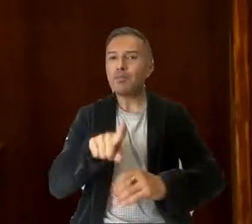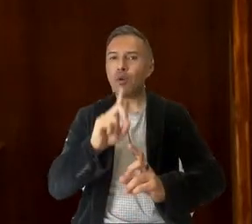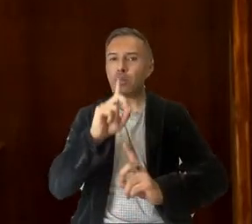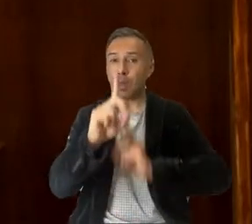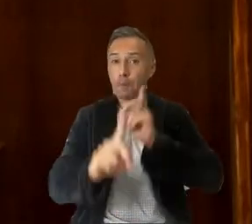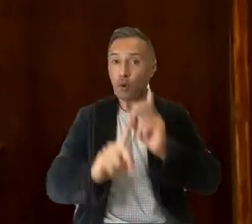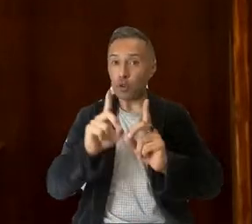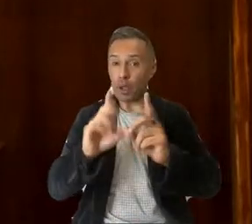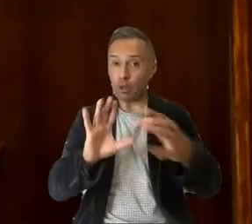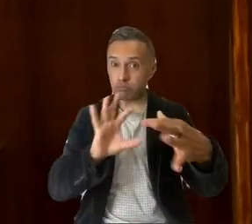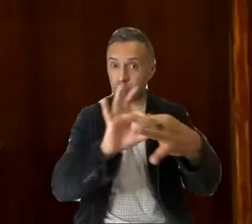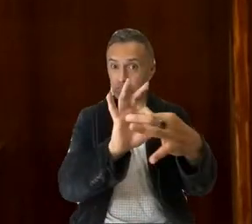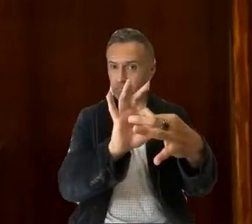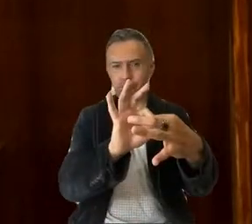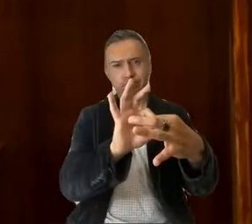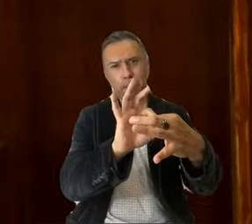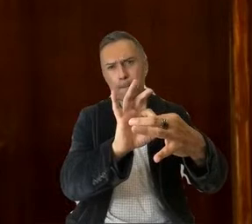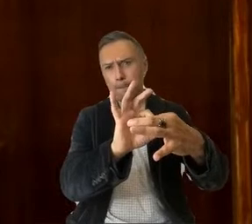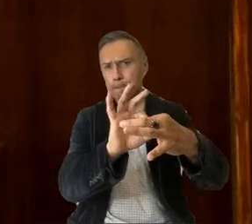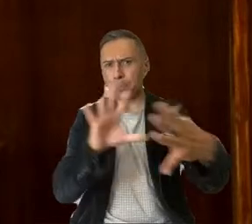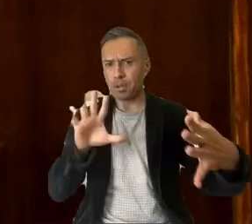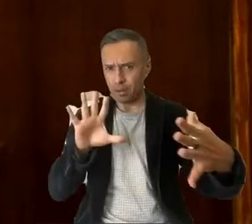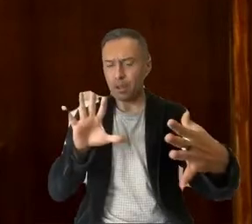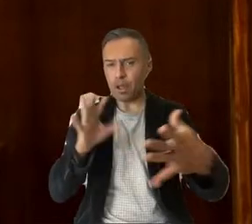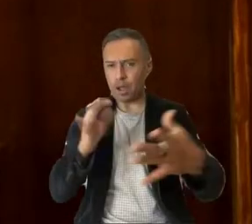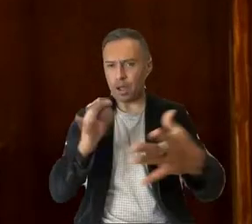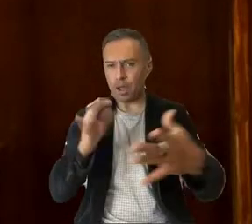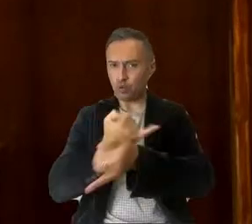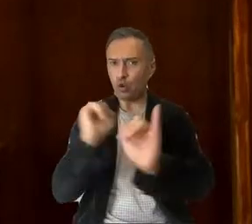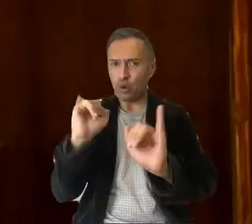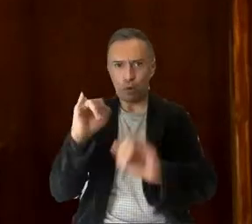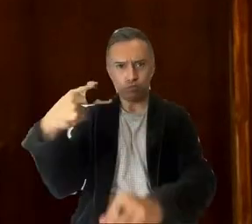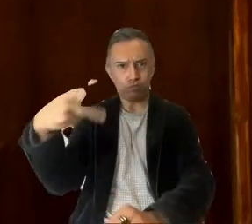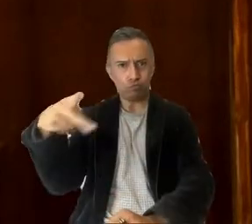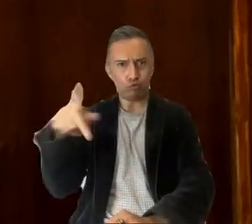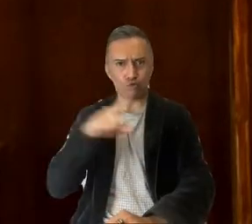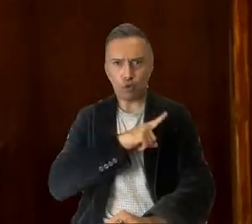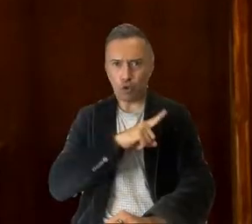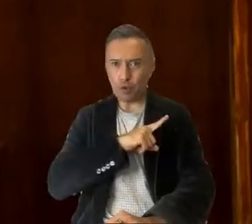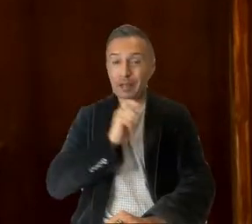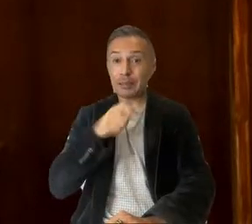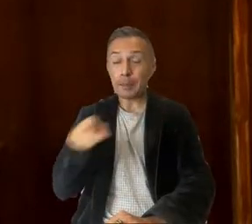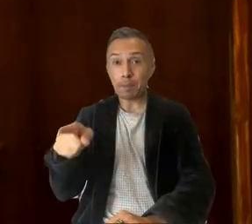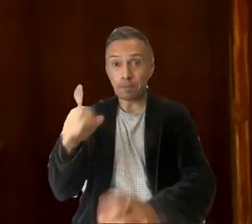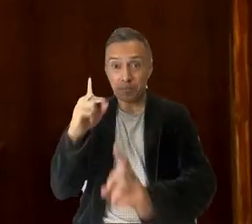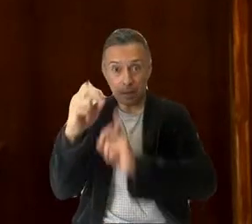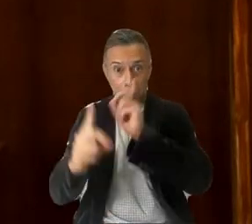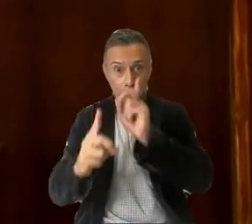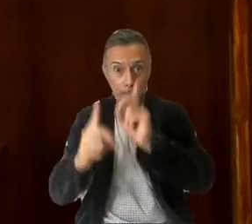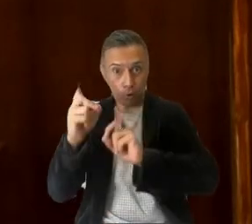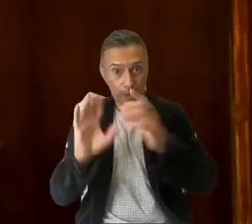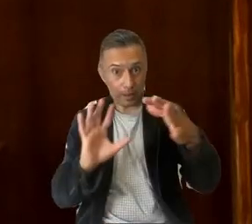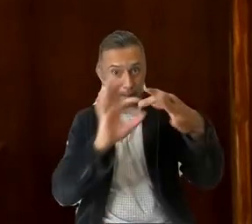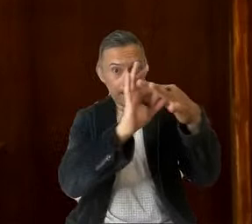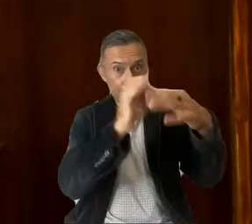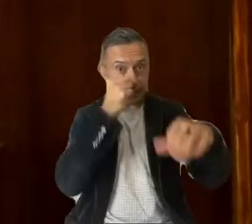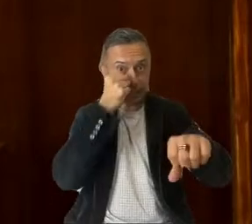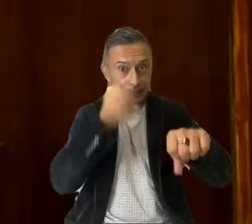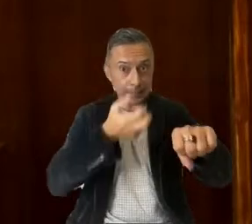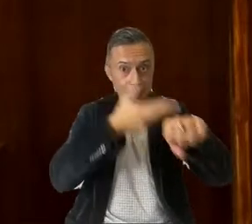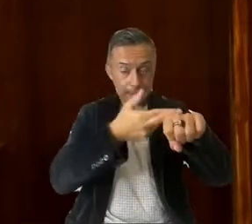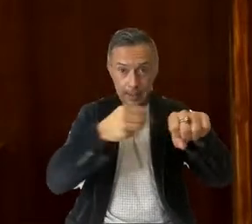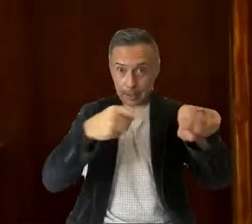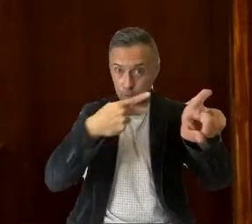autónomo. Convencidas y convencidos de que el deporte debe cejar de ser supeditado a una Secretaría de Estado o